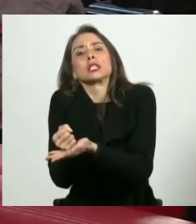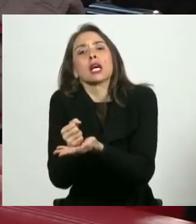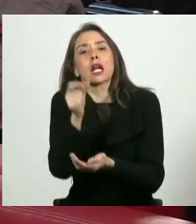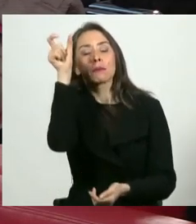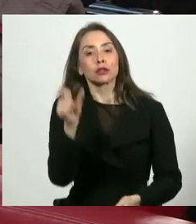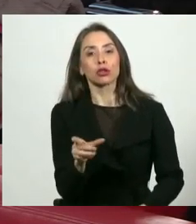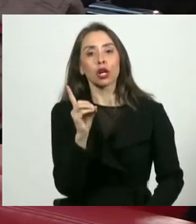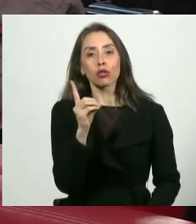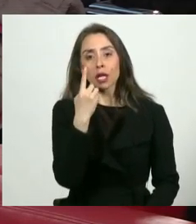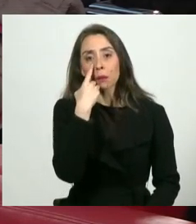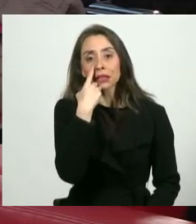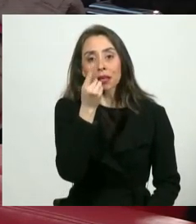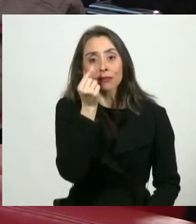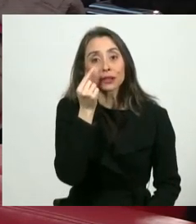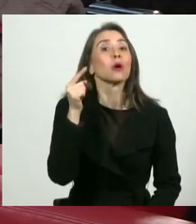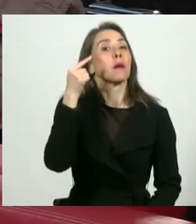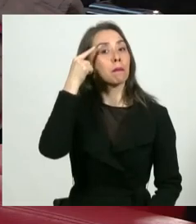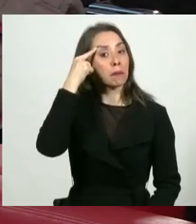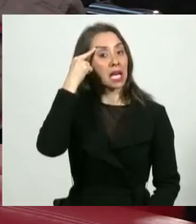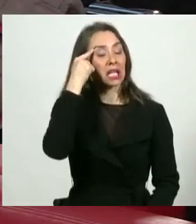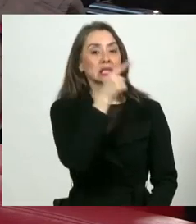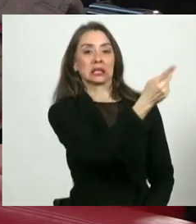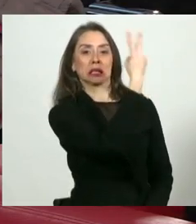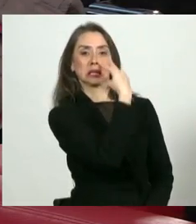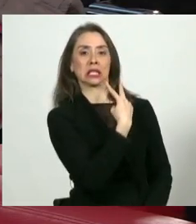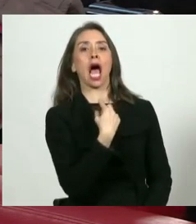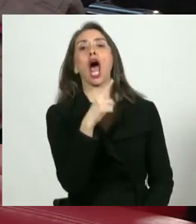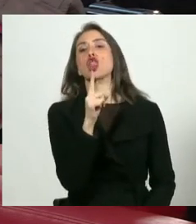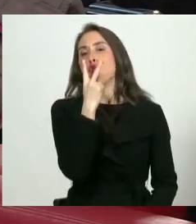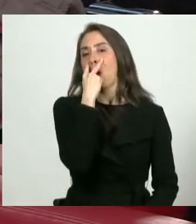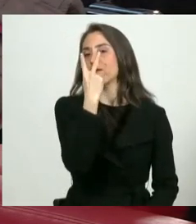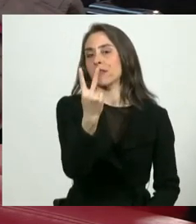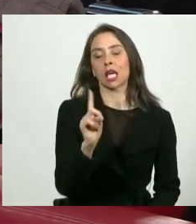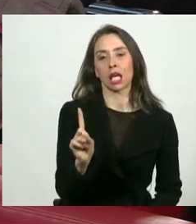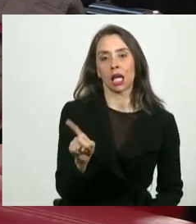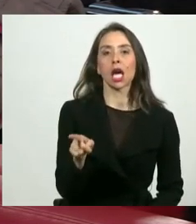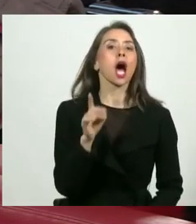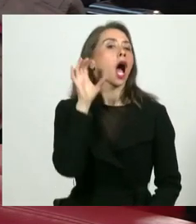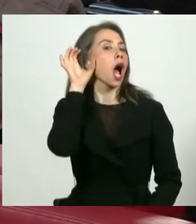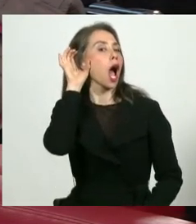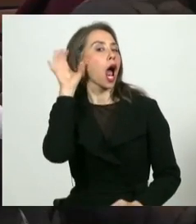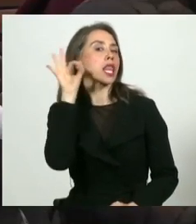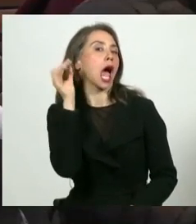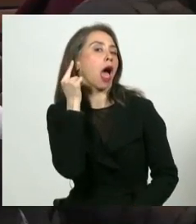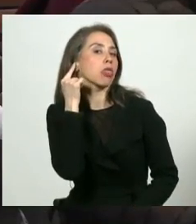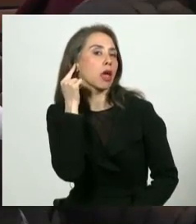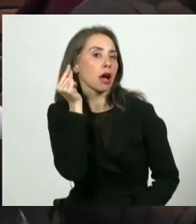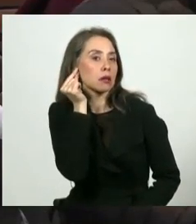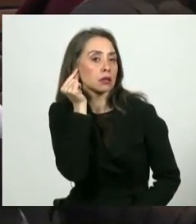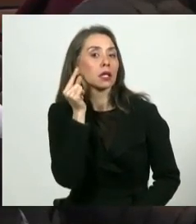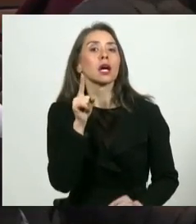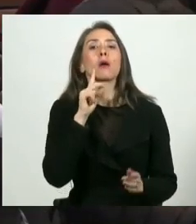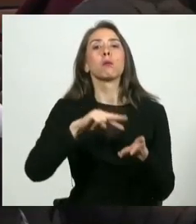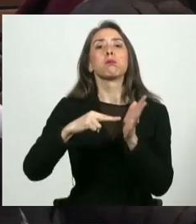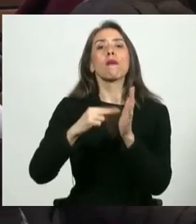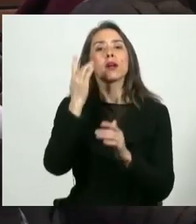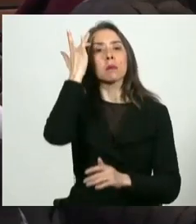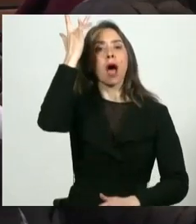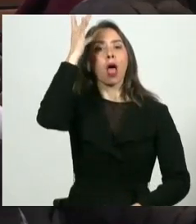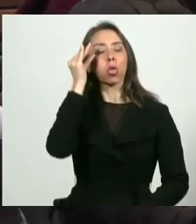discapacidad visual, porque piensan que uno no ve, no oye y tiene además un problema